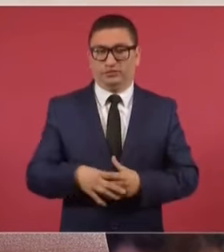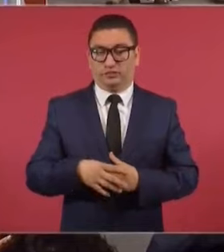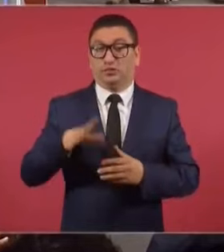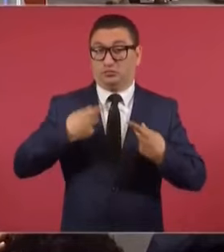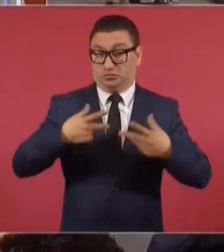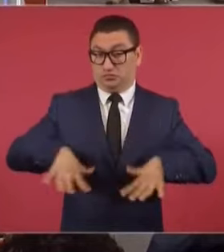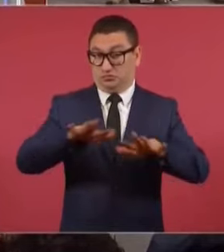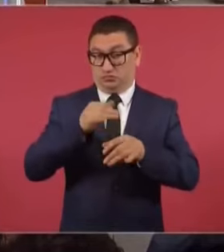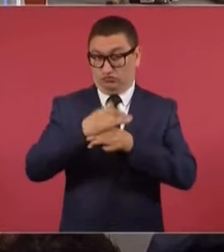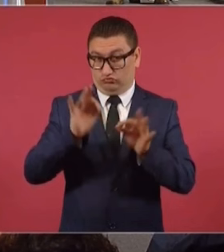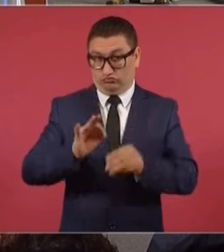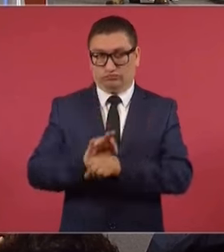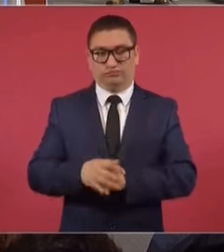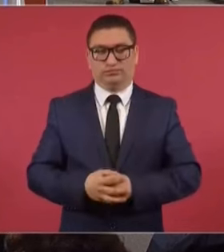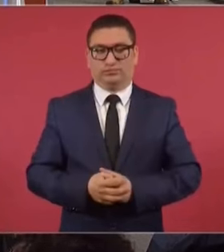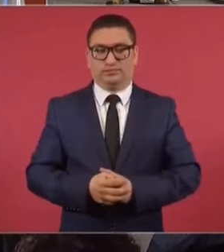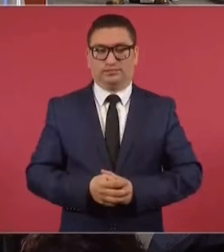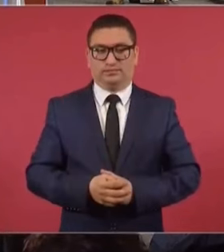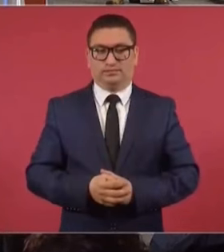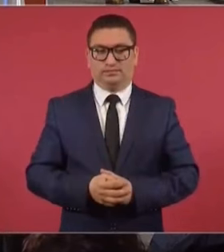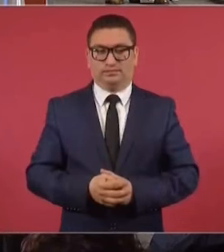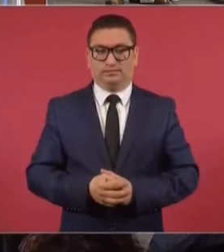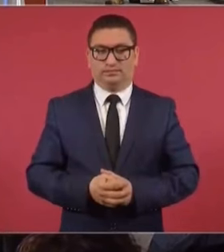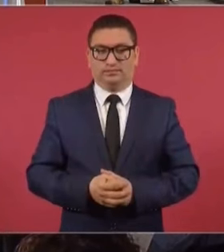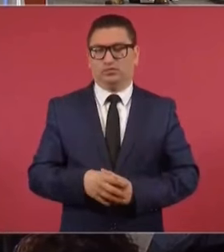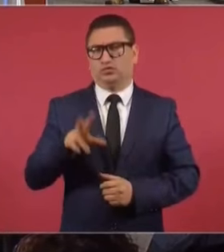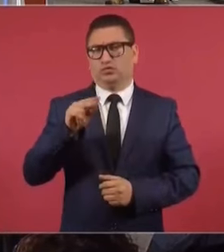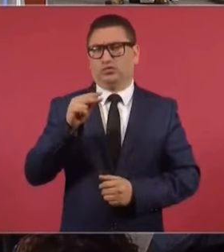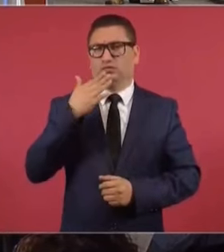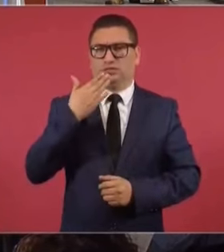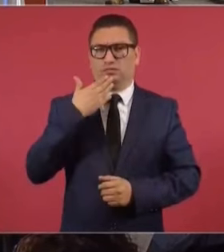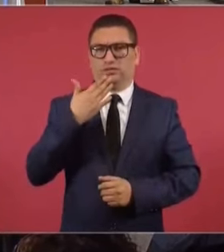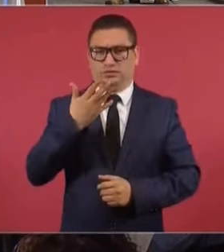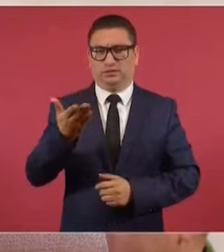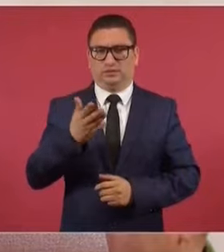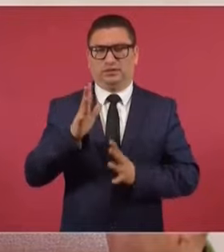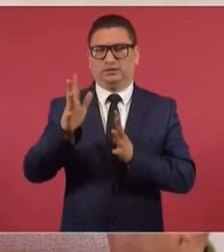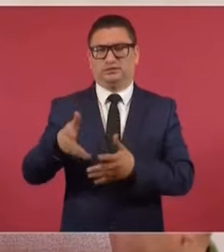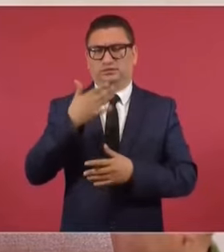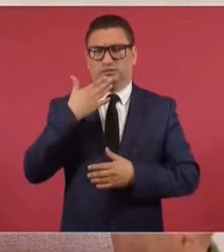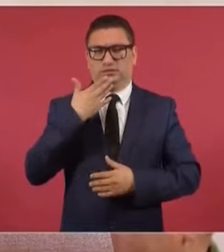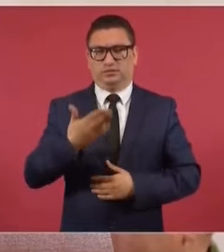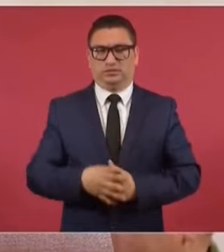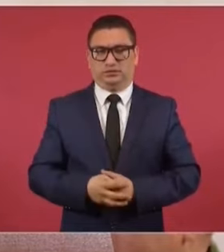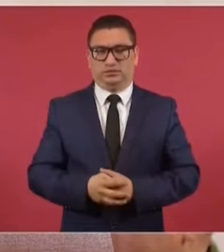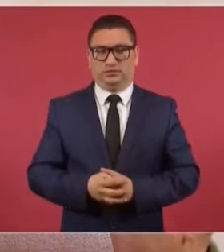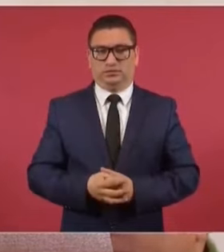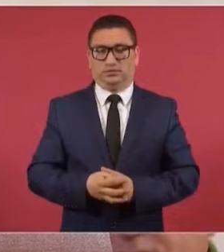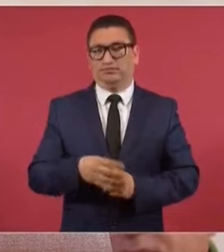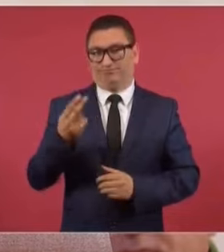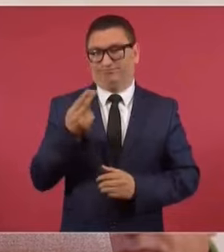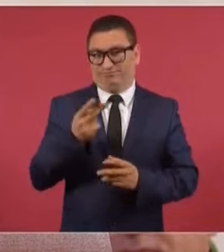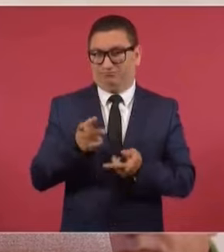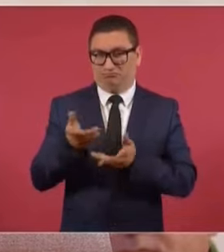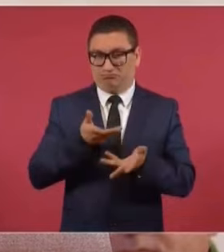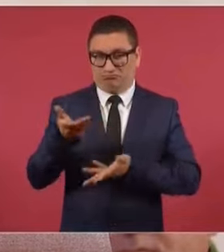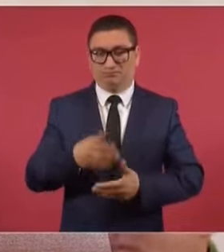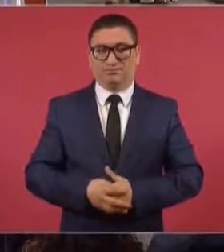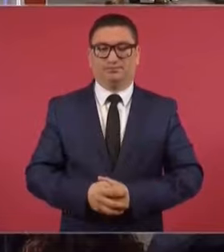del pueblo. Ay, Jesús, por favor. No, pero está bien, hombre. Así es, así es. Hay que polemizar.